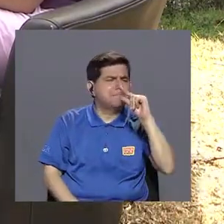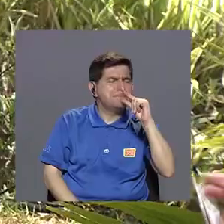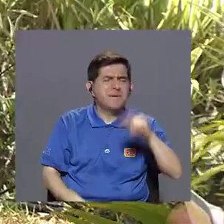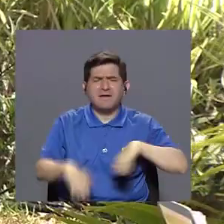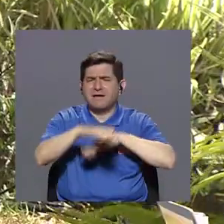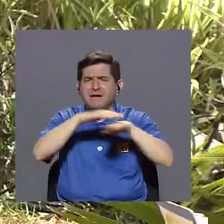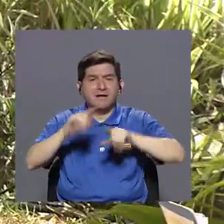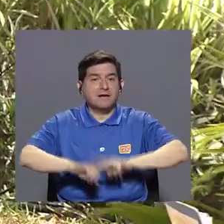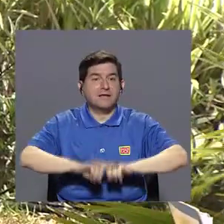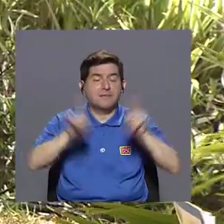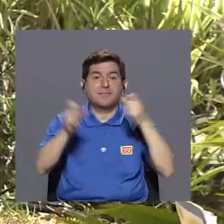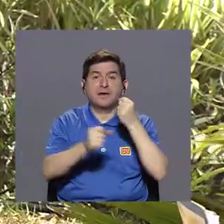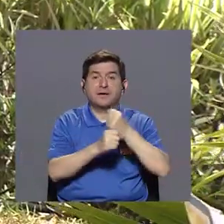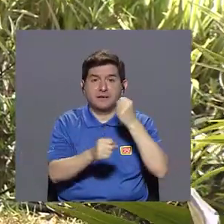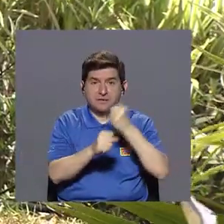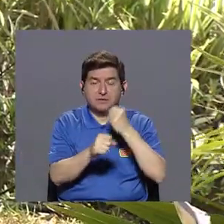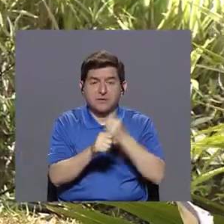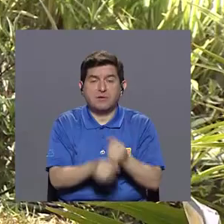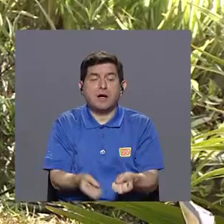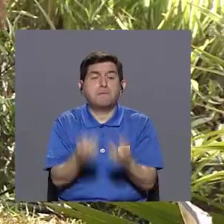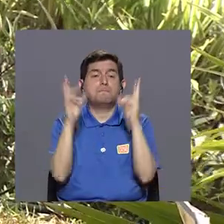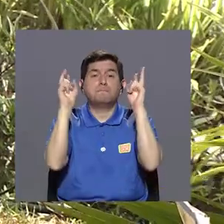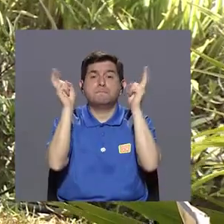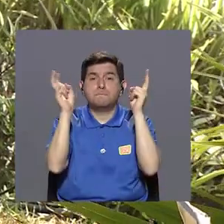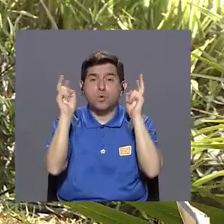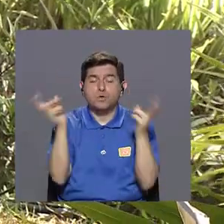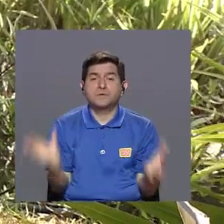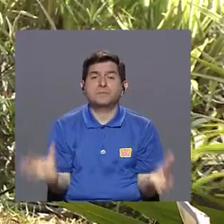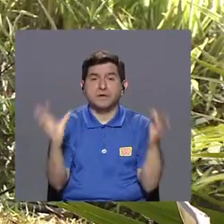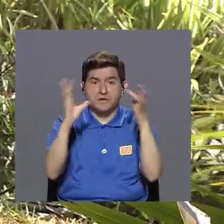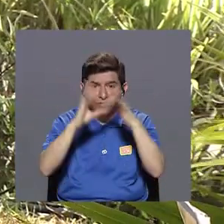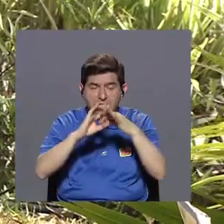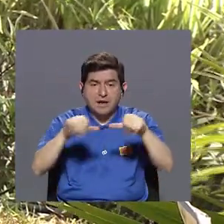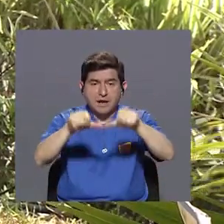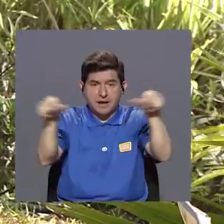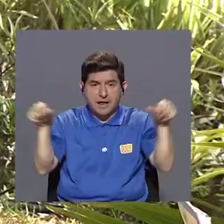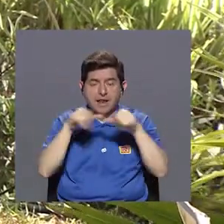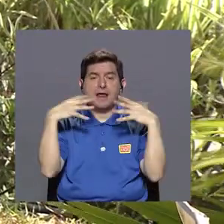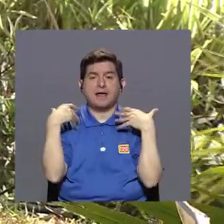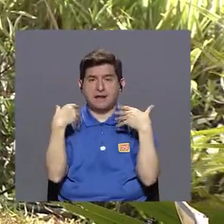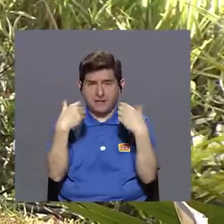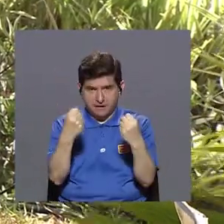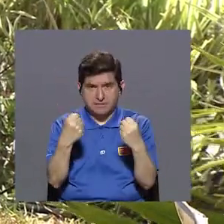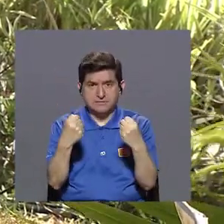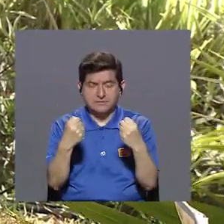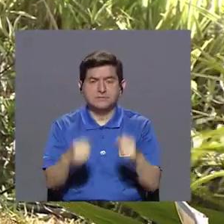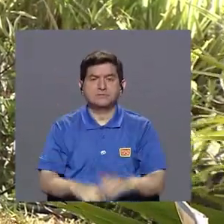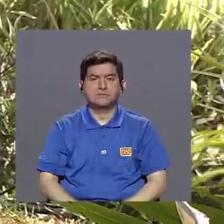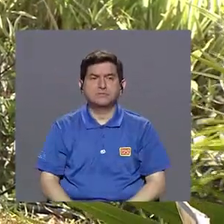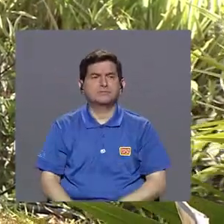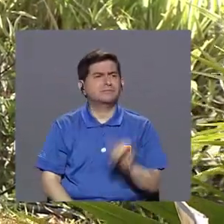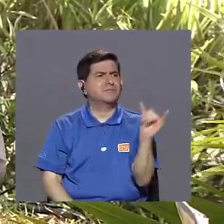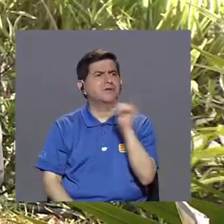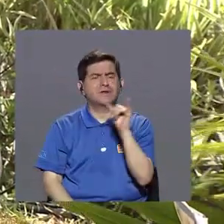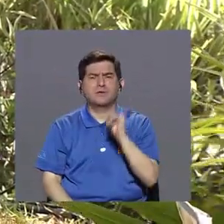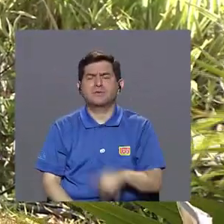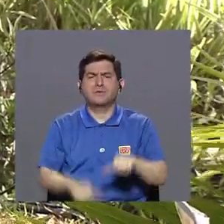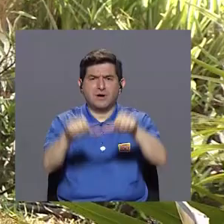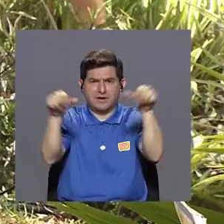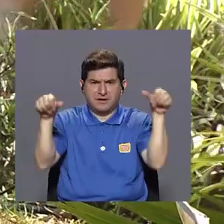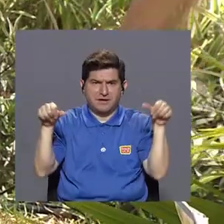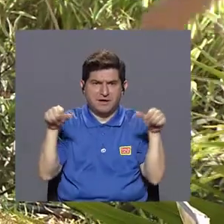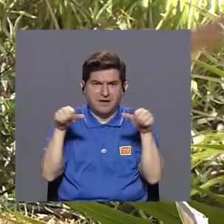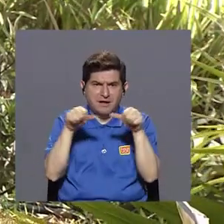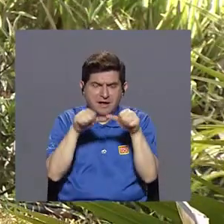pequeña, pero trabajan con muchos temas muy relacionados con el área de salud y también con el